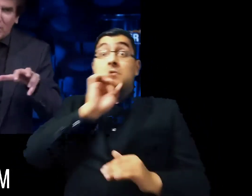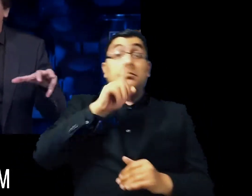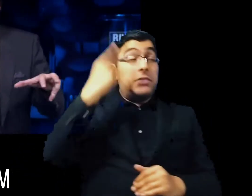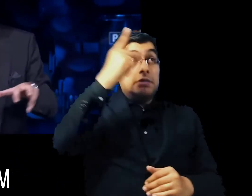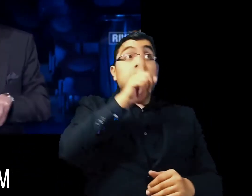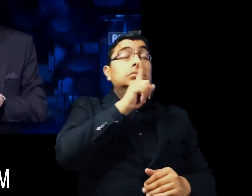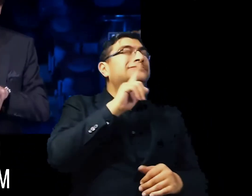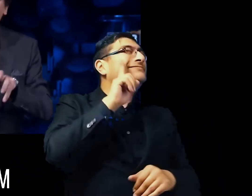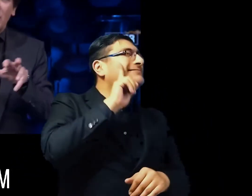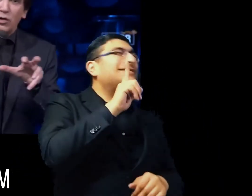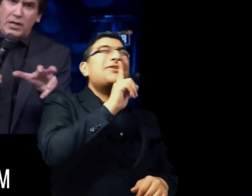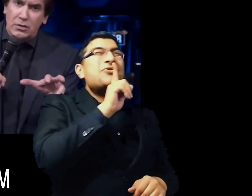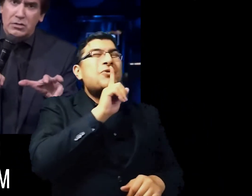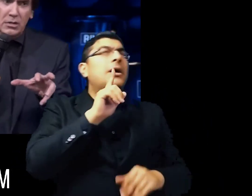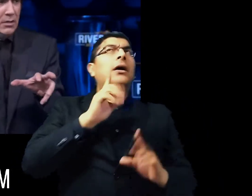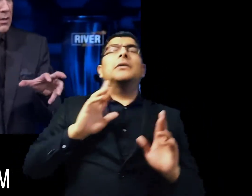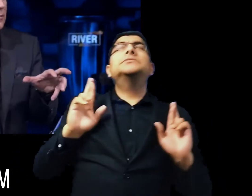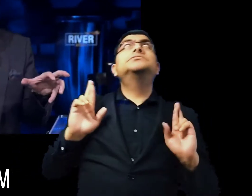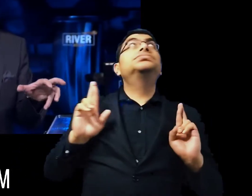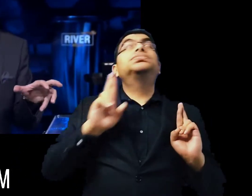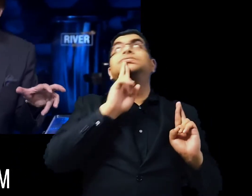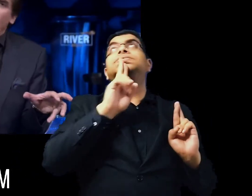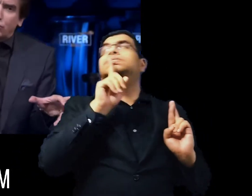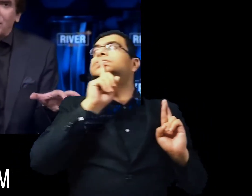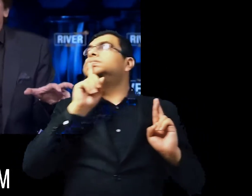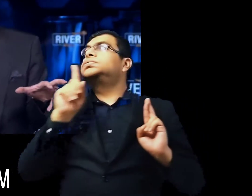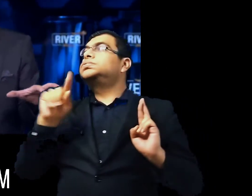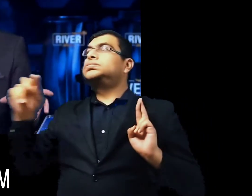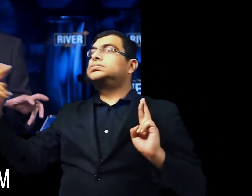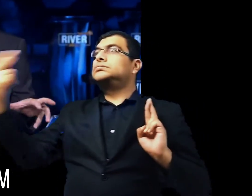muy superficial, cruza los dedos para que el